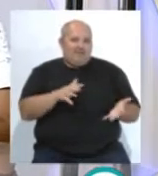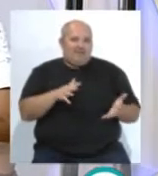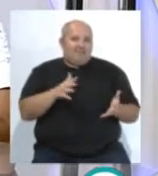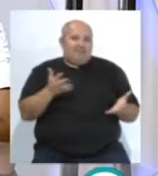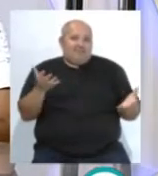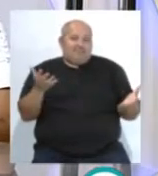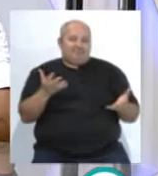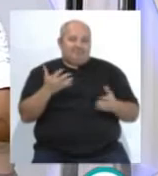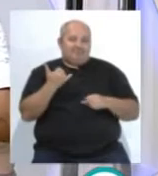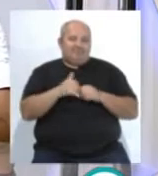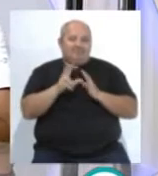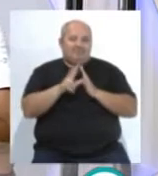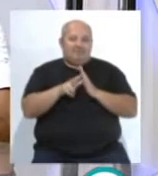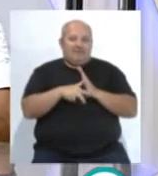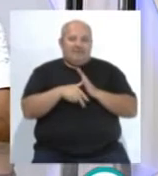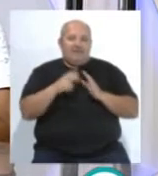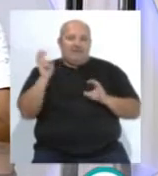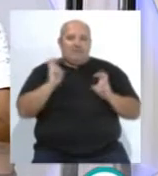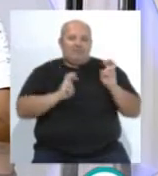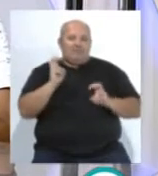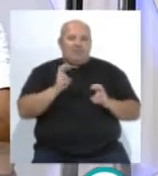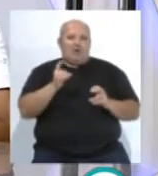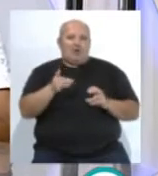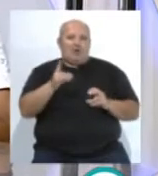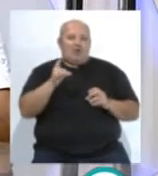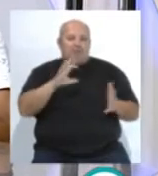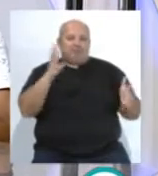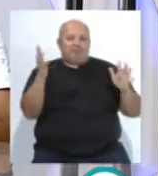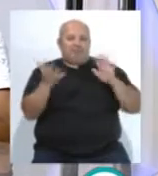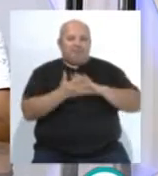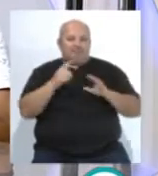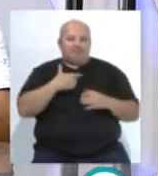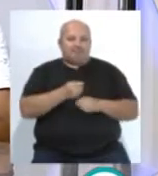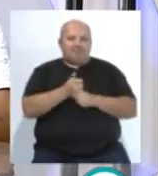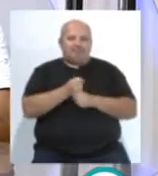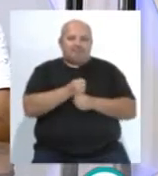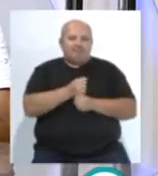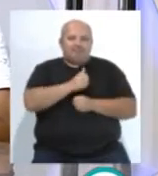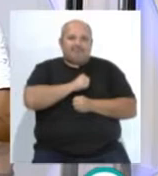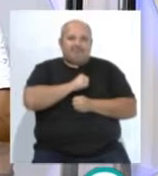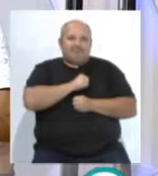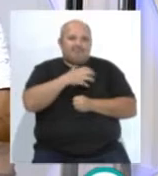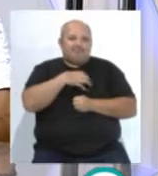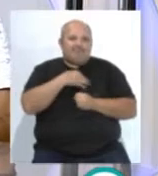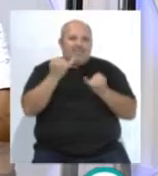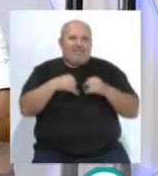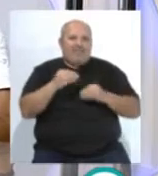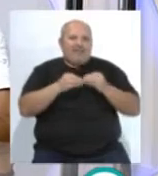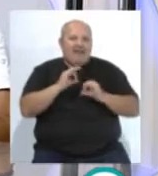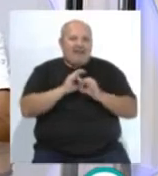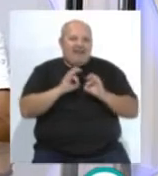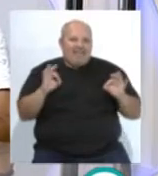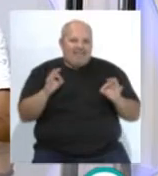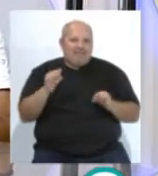tener. Ocurre que, claro, después llegó un tal Zúñiga y un tal Mejía. Mismo champán que nos tomamos con el Barcelona. Cuando vino Barcelona aquí, igual, el